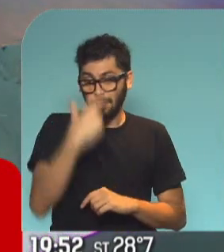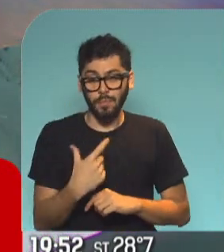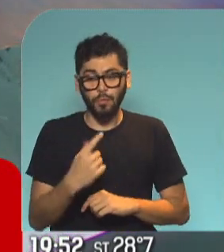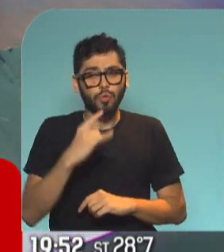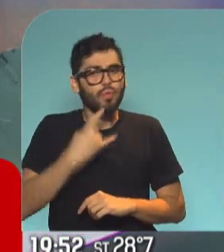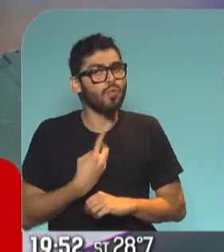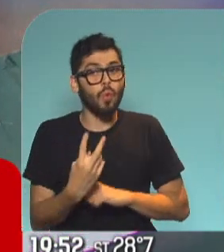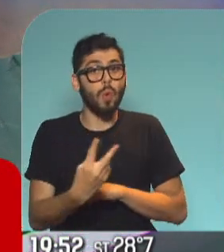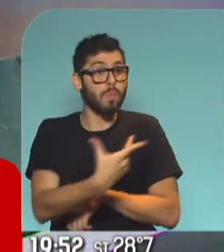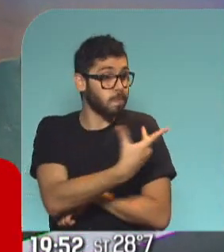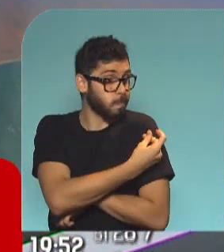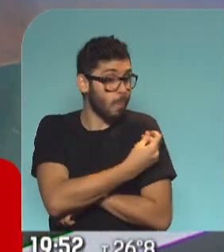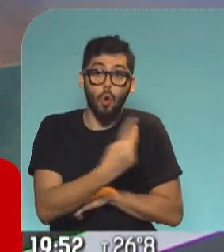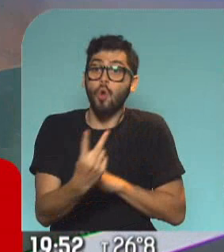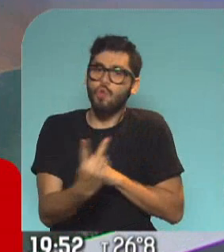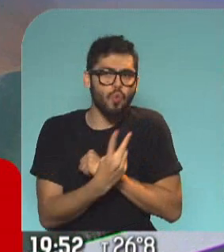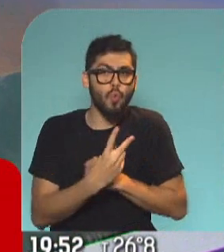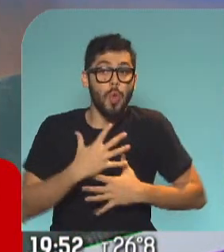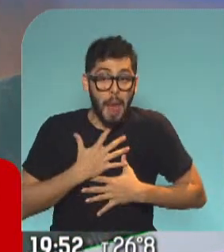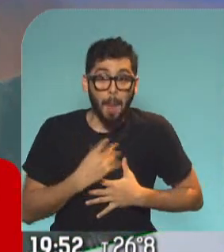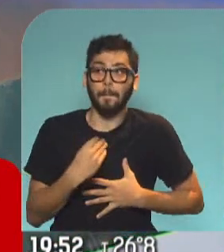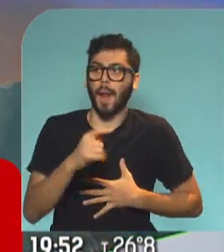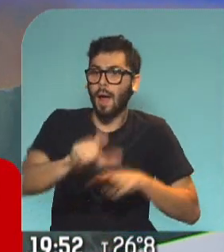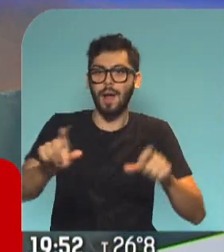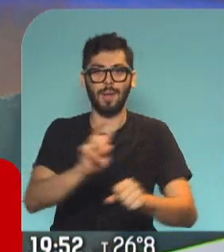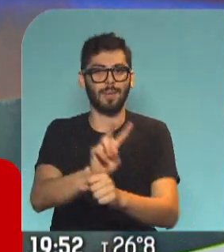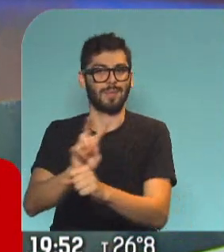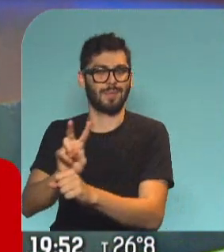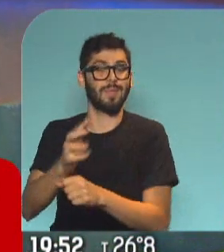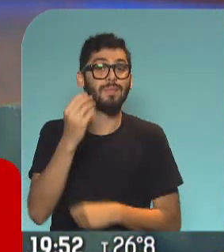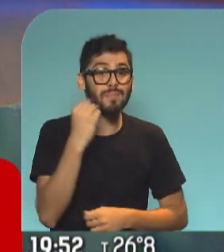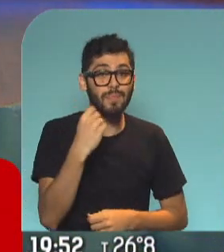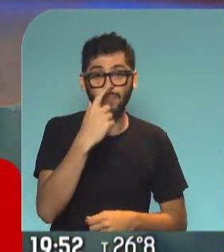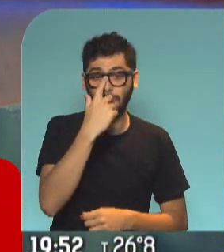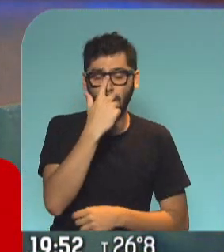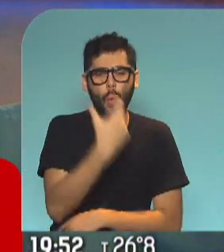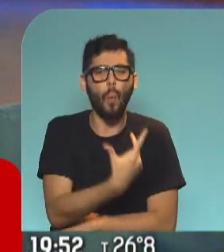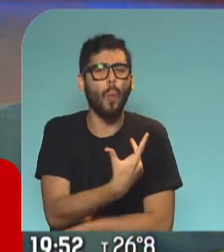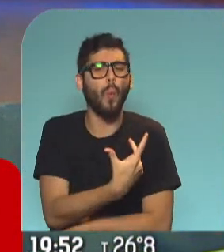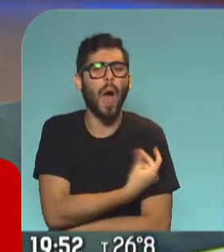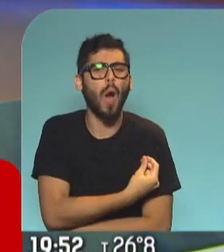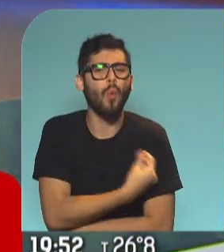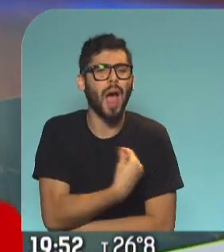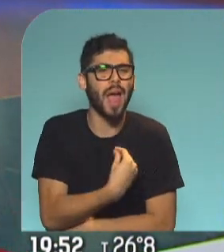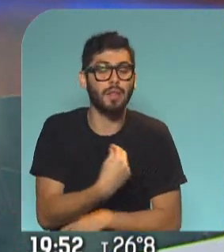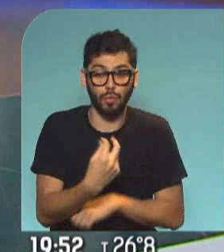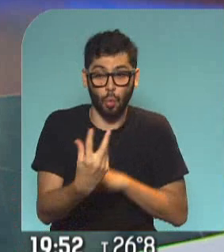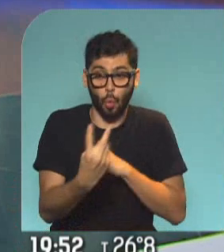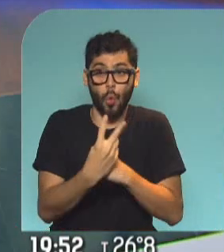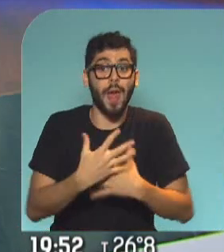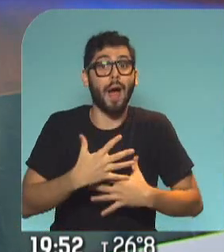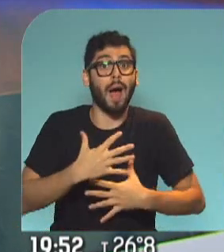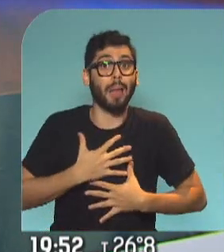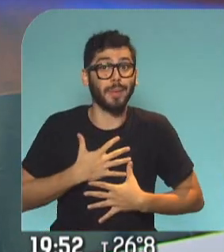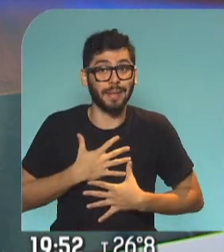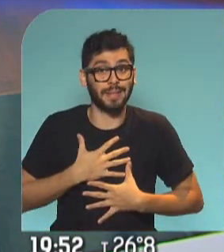nosotros para cuidar a los demás. ¿Por qué? Porque la vacuna lo que le da es protección a uno. Sí.